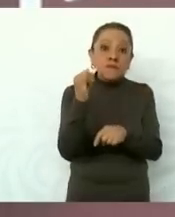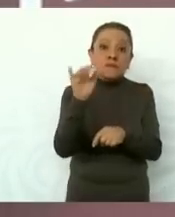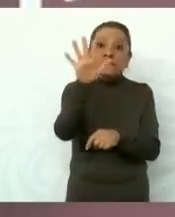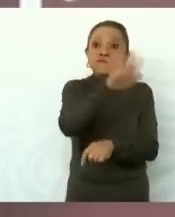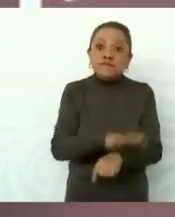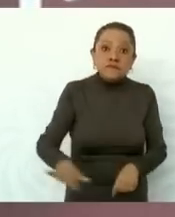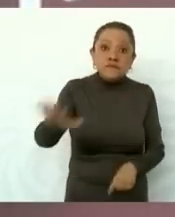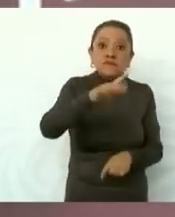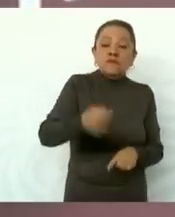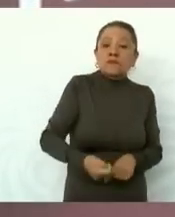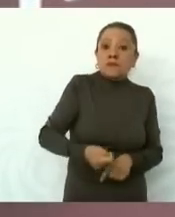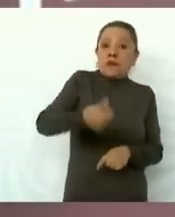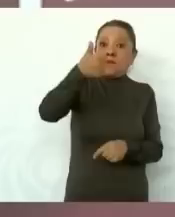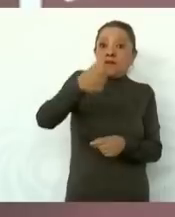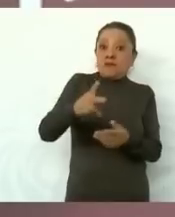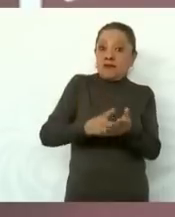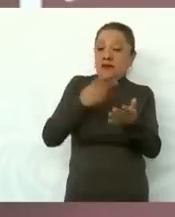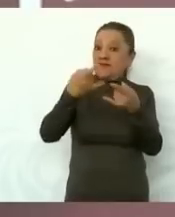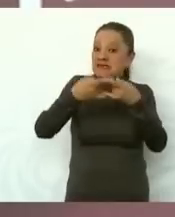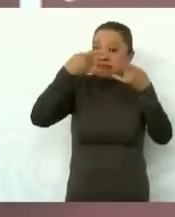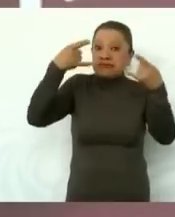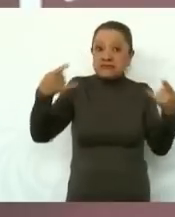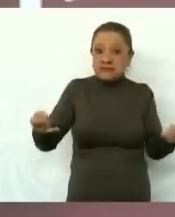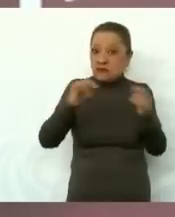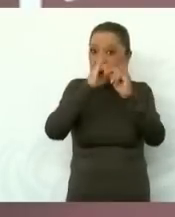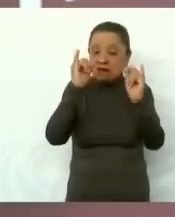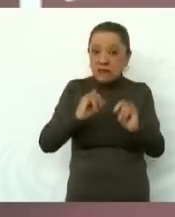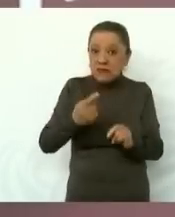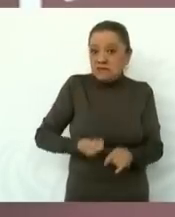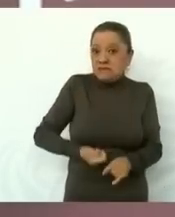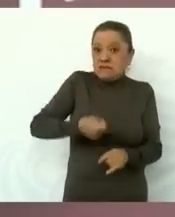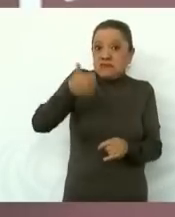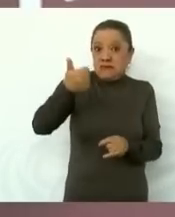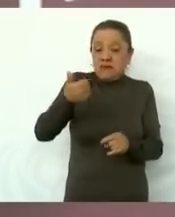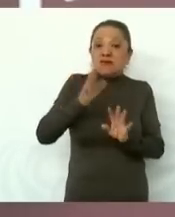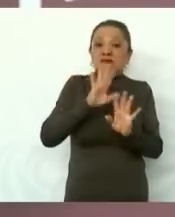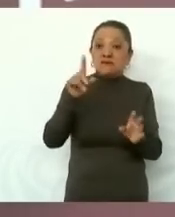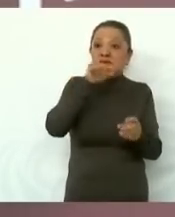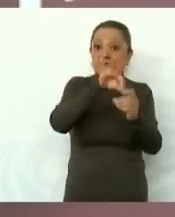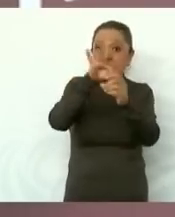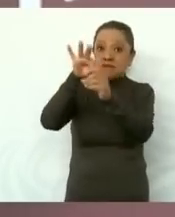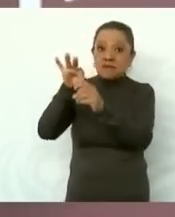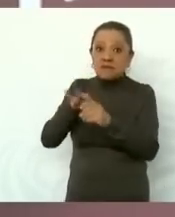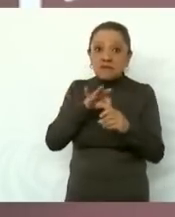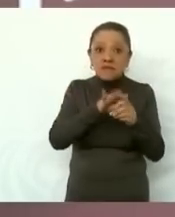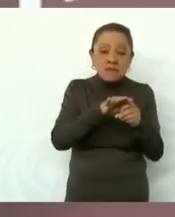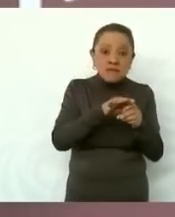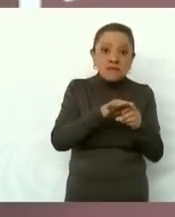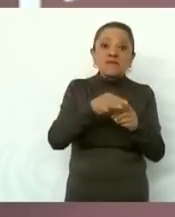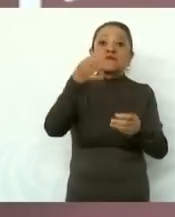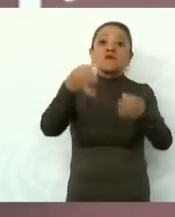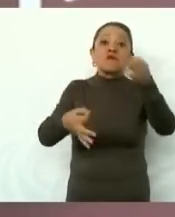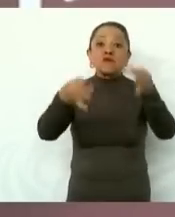por primera vez en la historia, va a elegir a jueces, magistrados, ministras y ministros de la